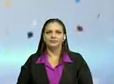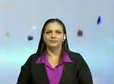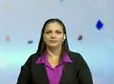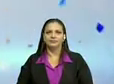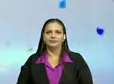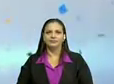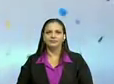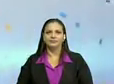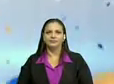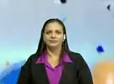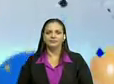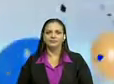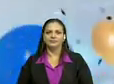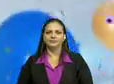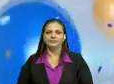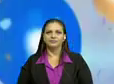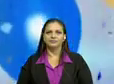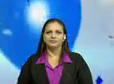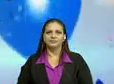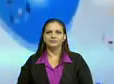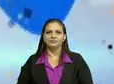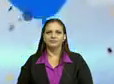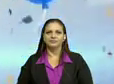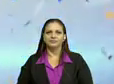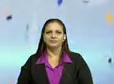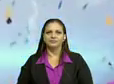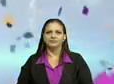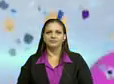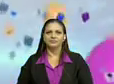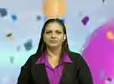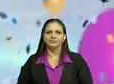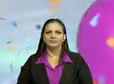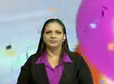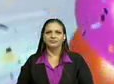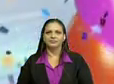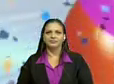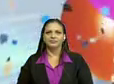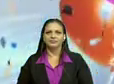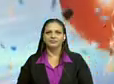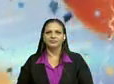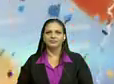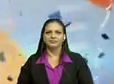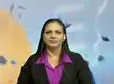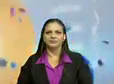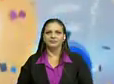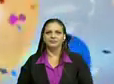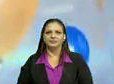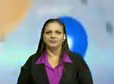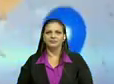de Anthony. ¡Que Dios te regale vida!